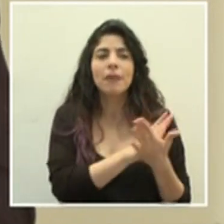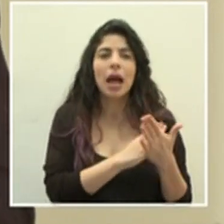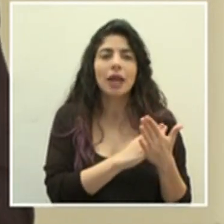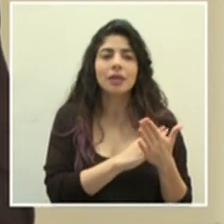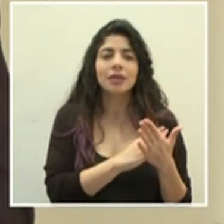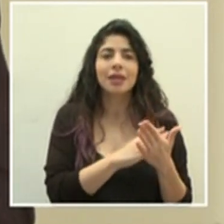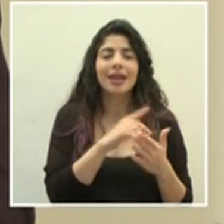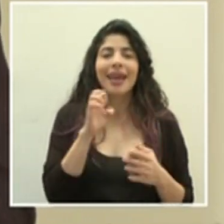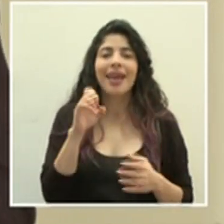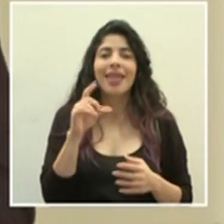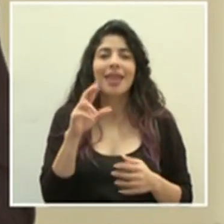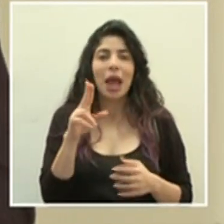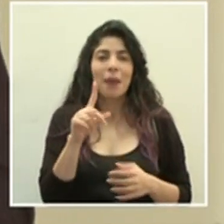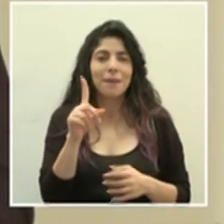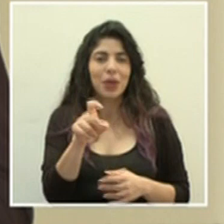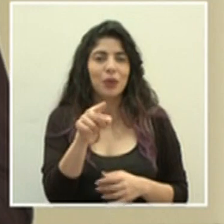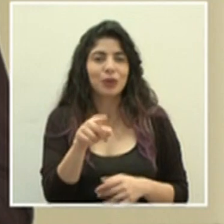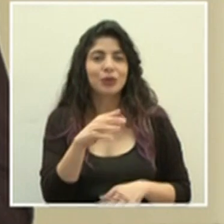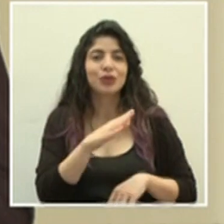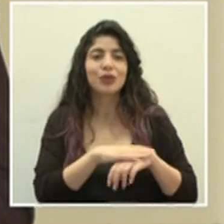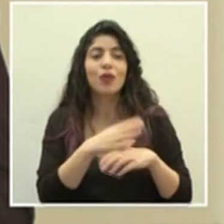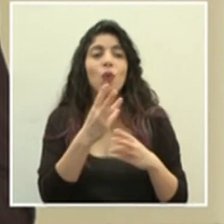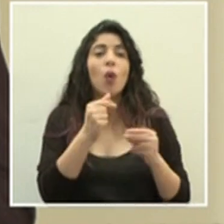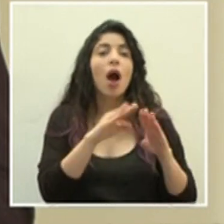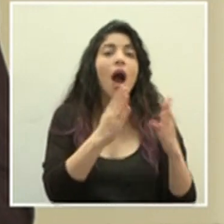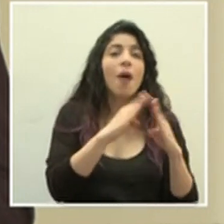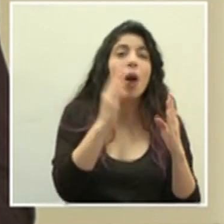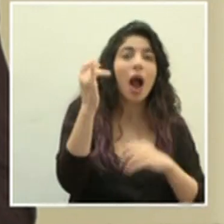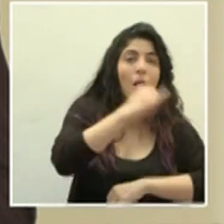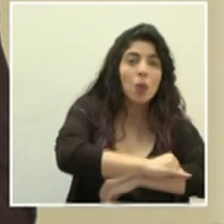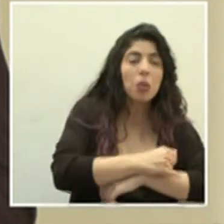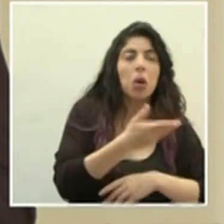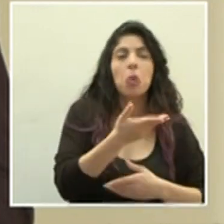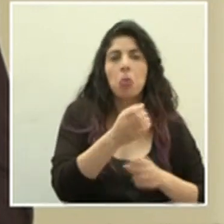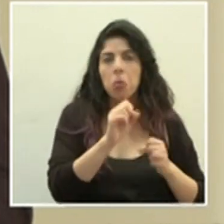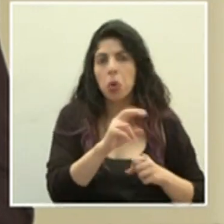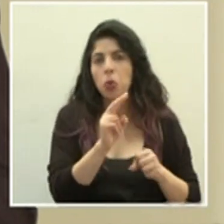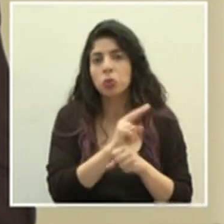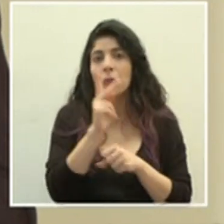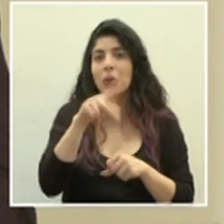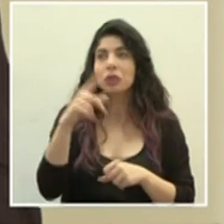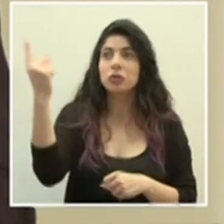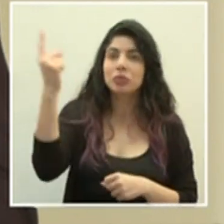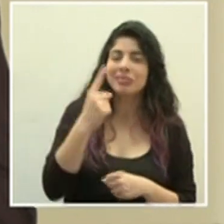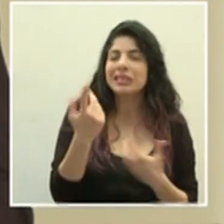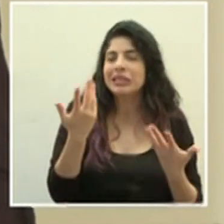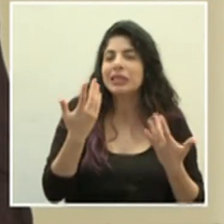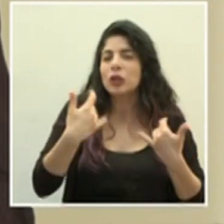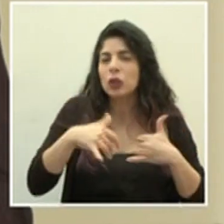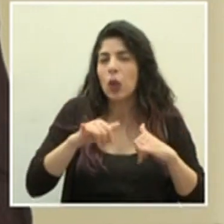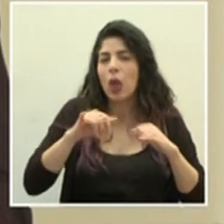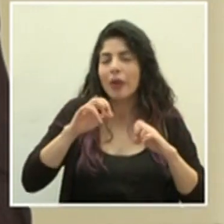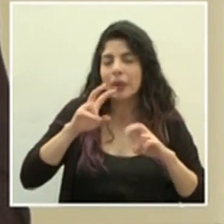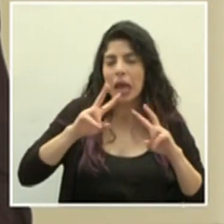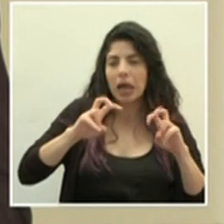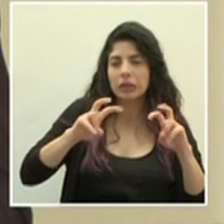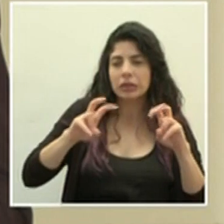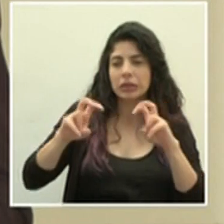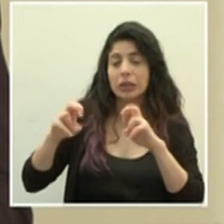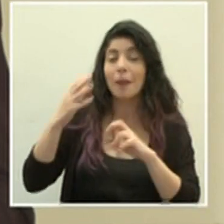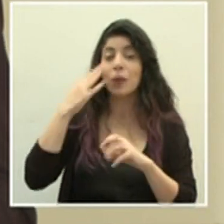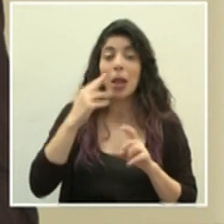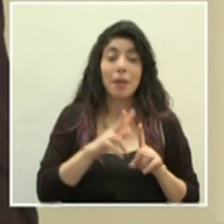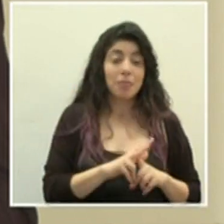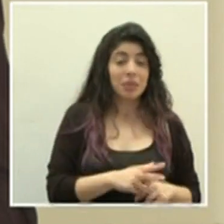que preguntaba don Edgar de habilitación de aeropuertos en su momento para personas que vengan. Son cosas que se están valorando justamente porque en